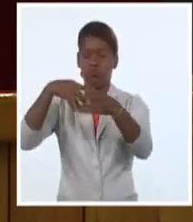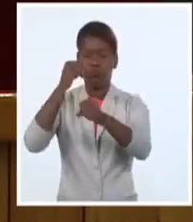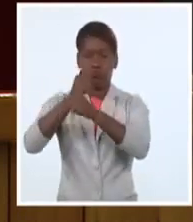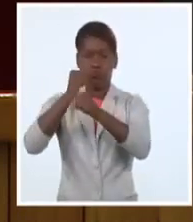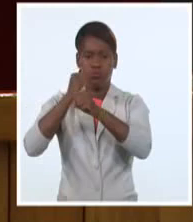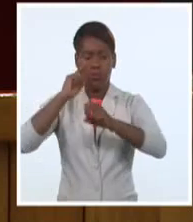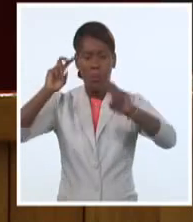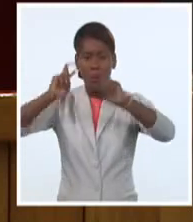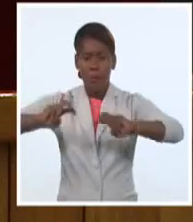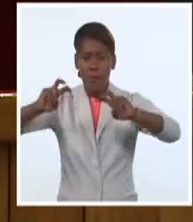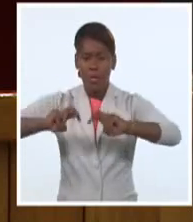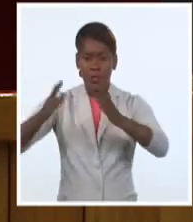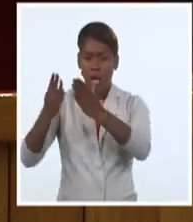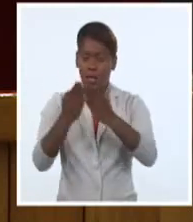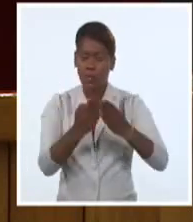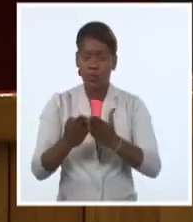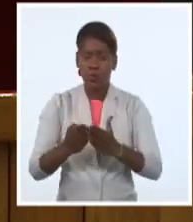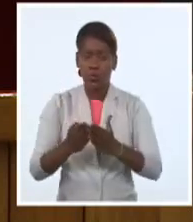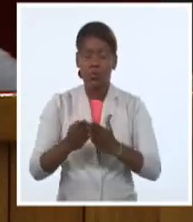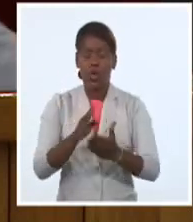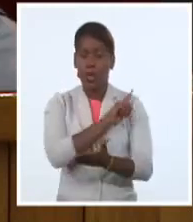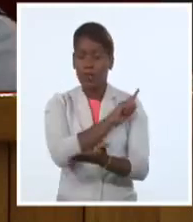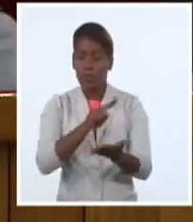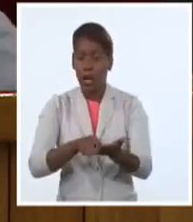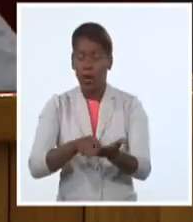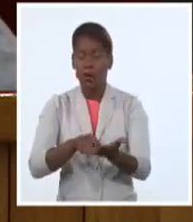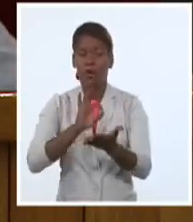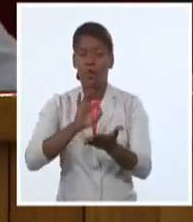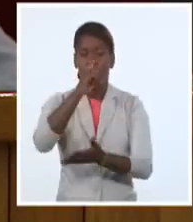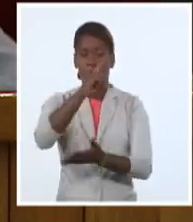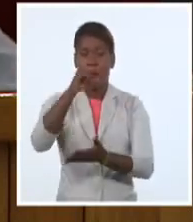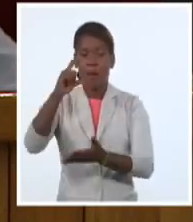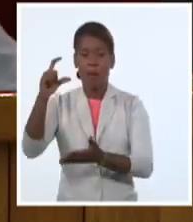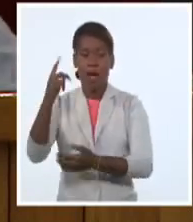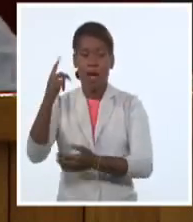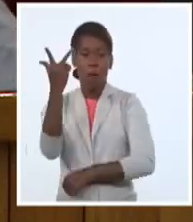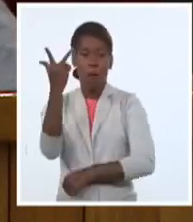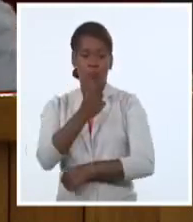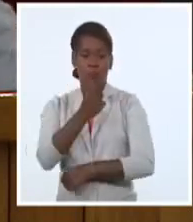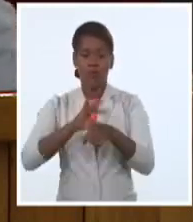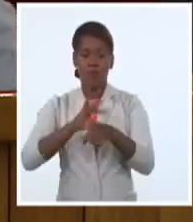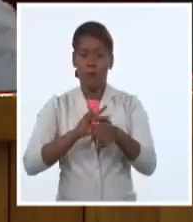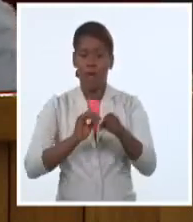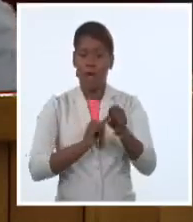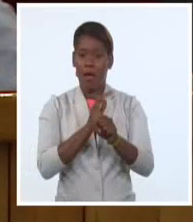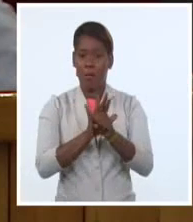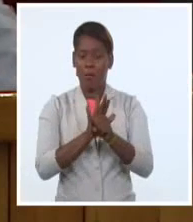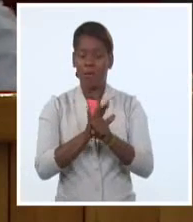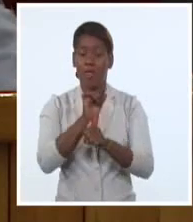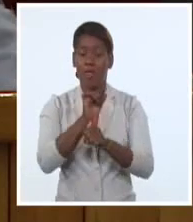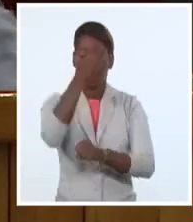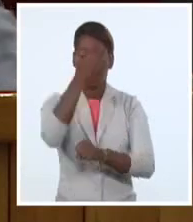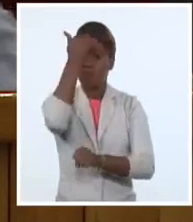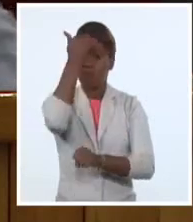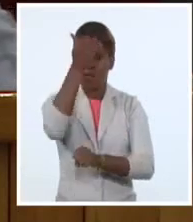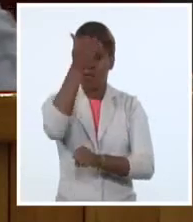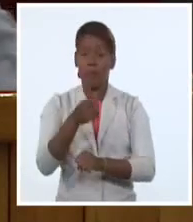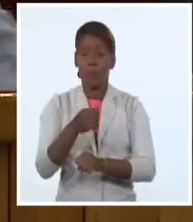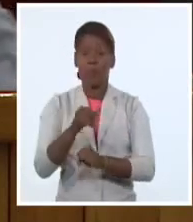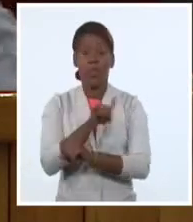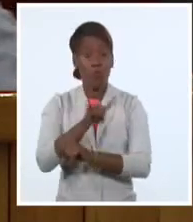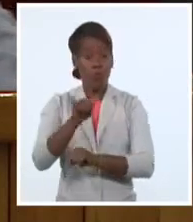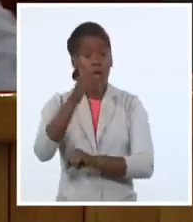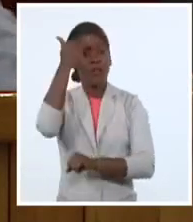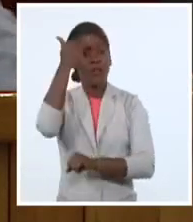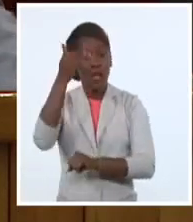y sociales en esta época. Gracias a la visionaria política de impulso a las ciencias de Fidel y a la continuidad que dio